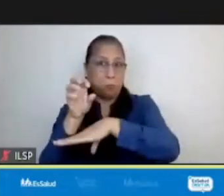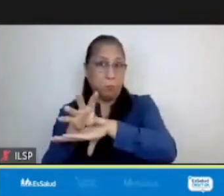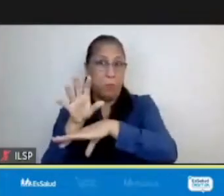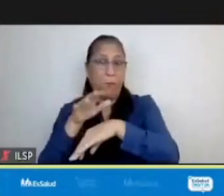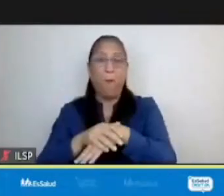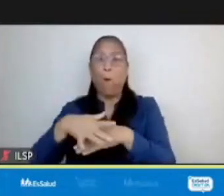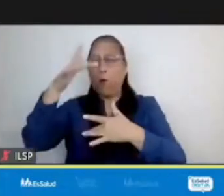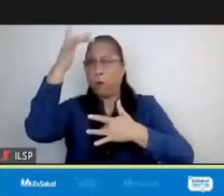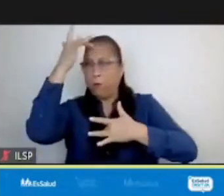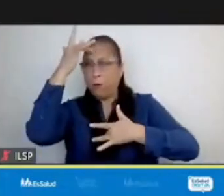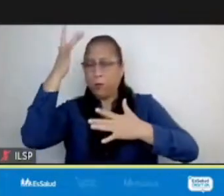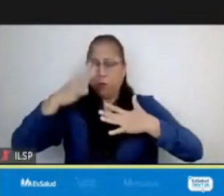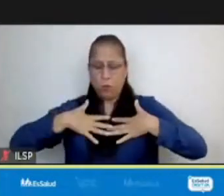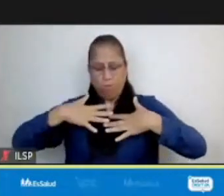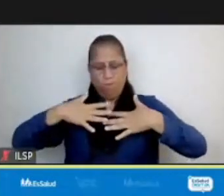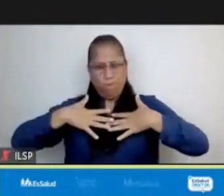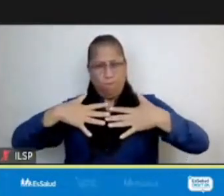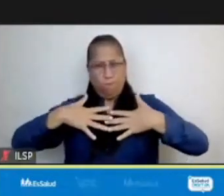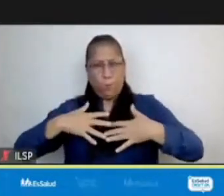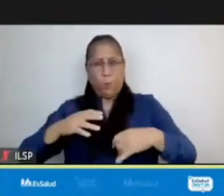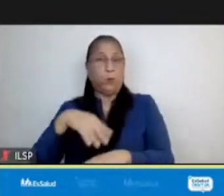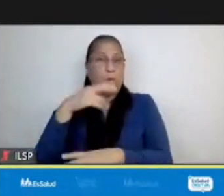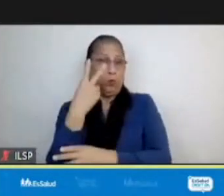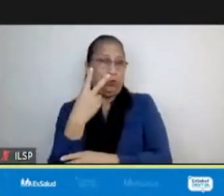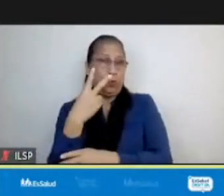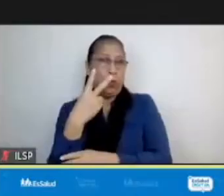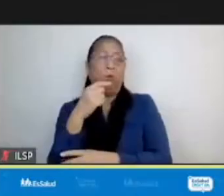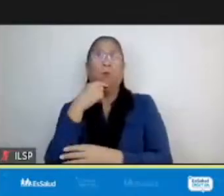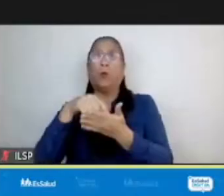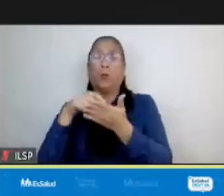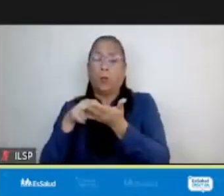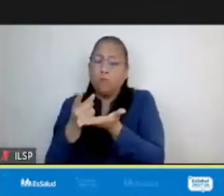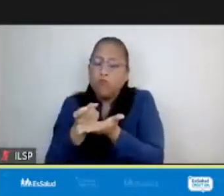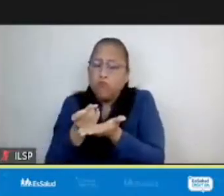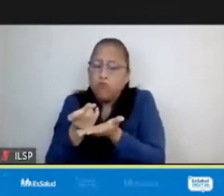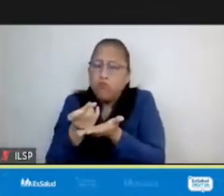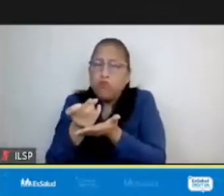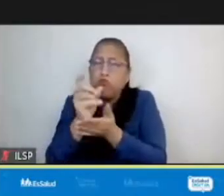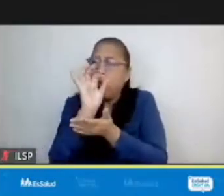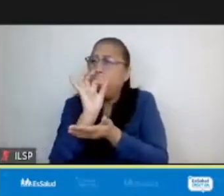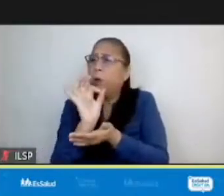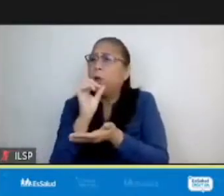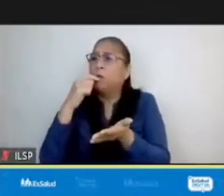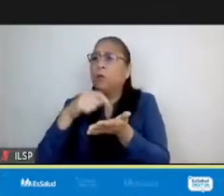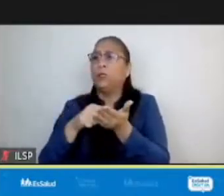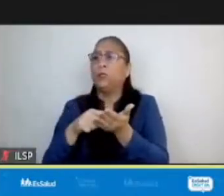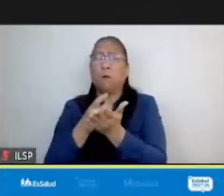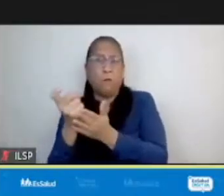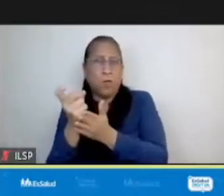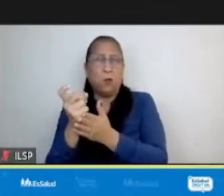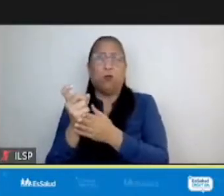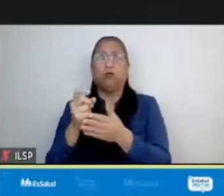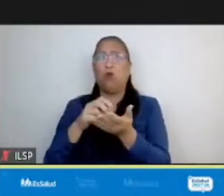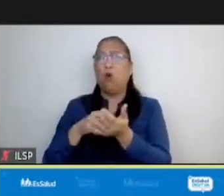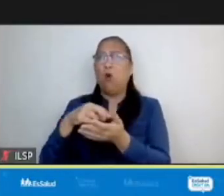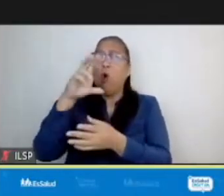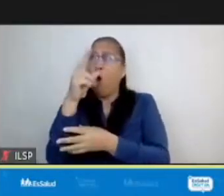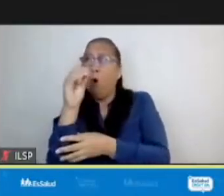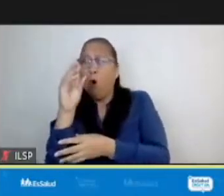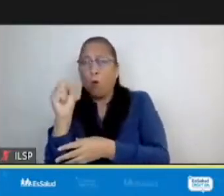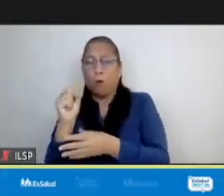infecciones respiratorias, son todas aquellas causadas por microorganismos. Pueden ser virus, bacterias, hongos, parásitos,